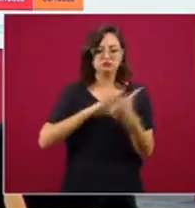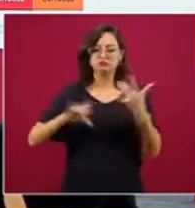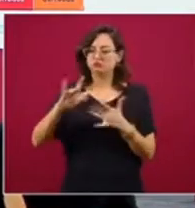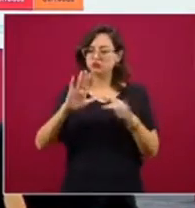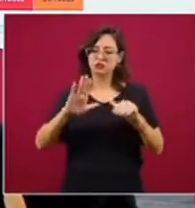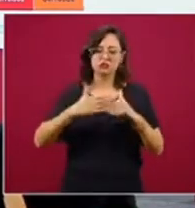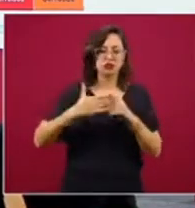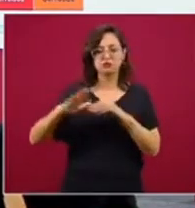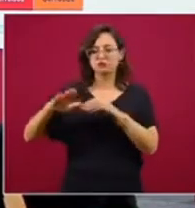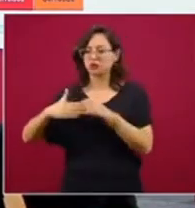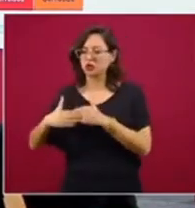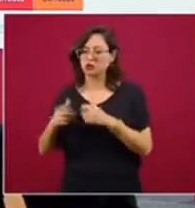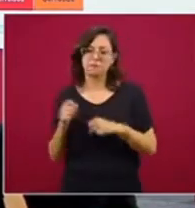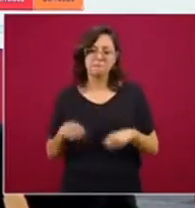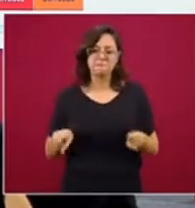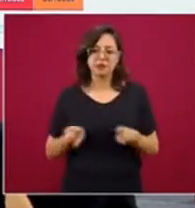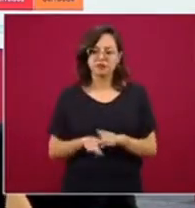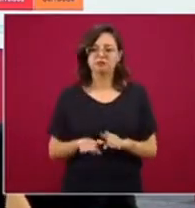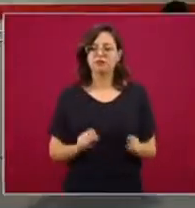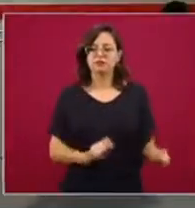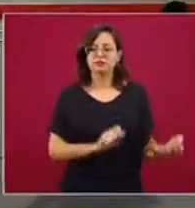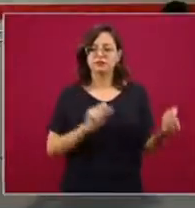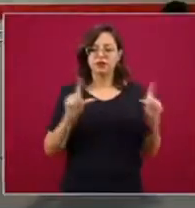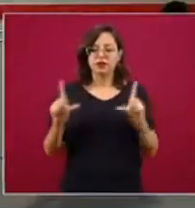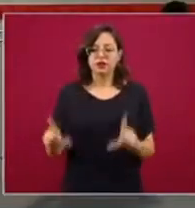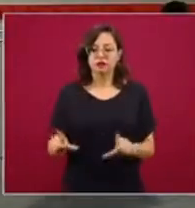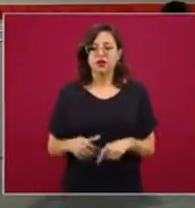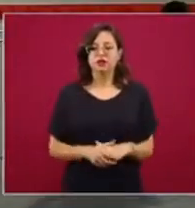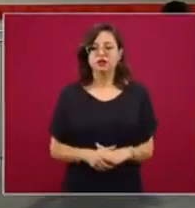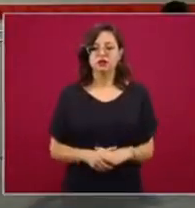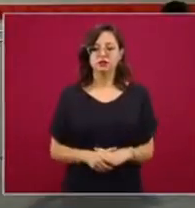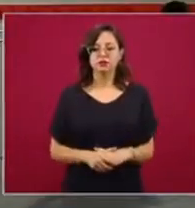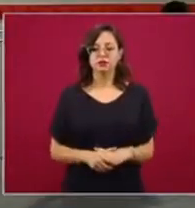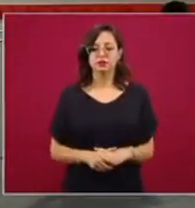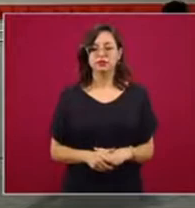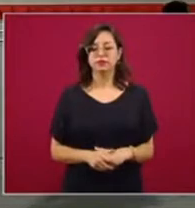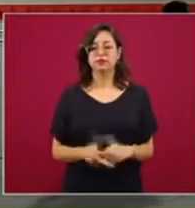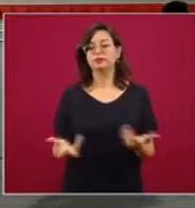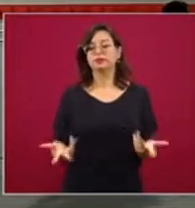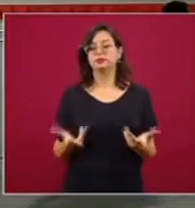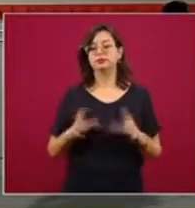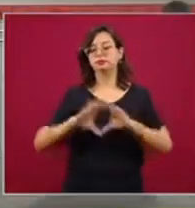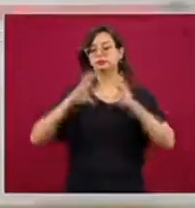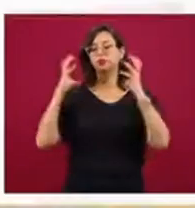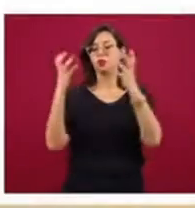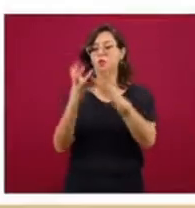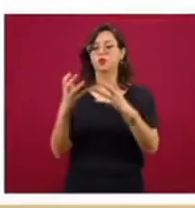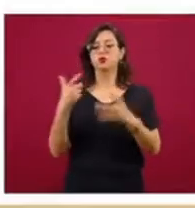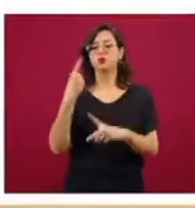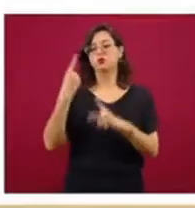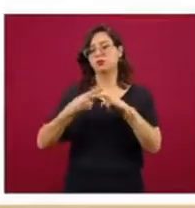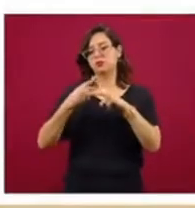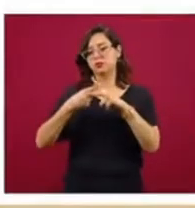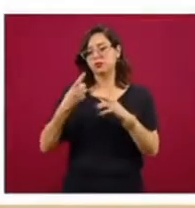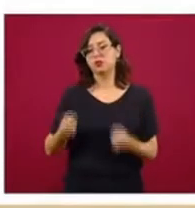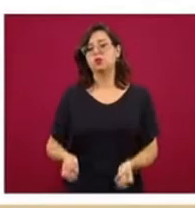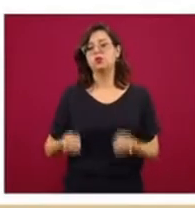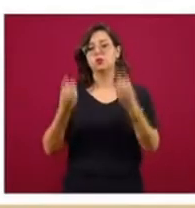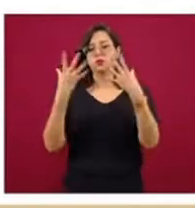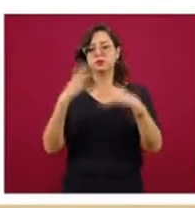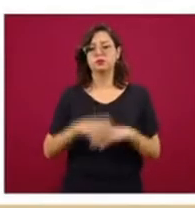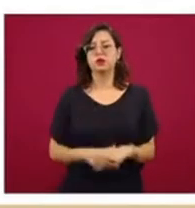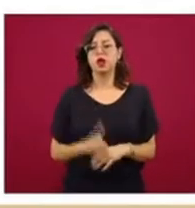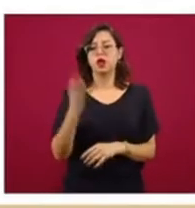cerrados. La siguiente, por favor. Vámonos a los números. Los números globales, tenemos que